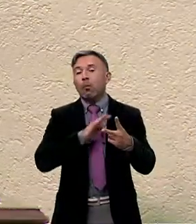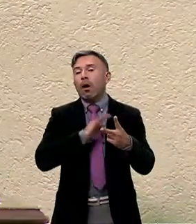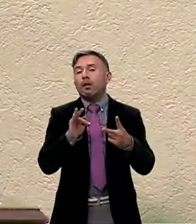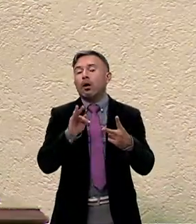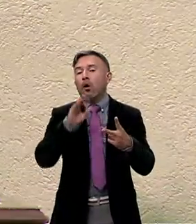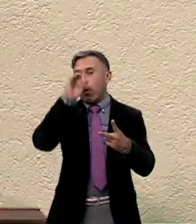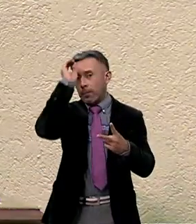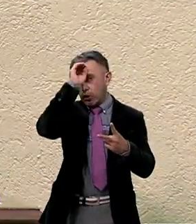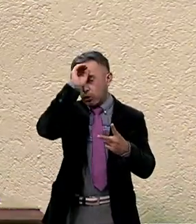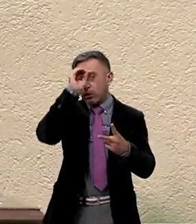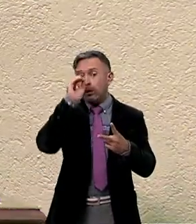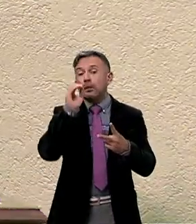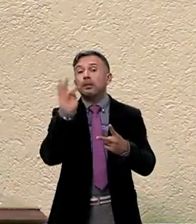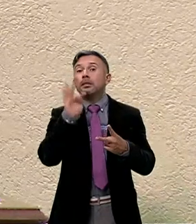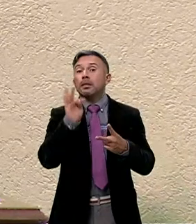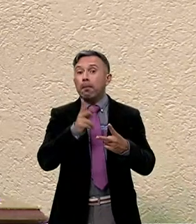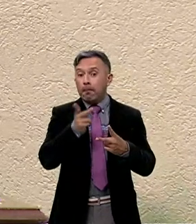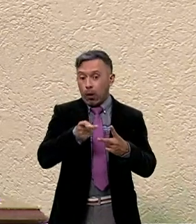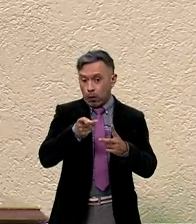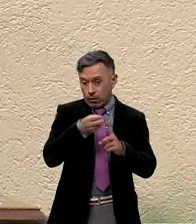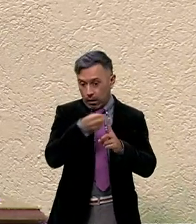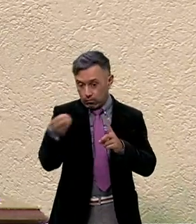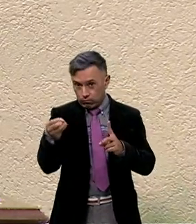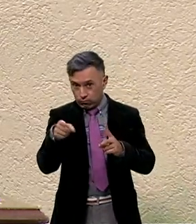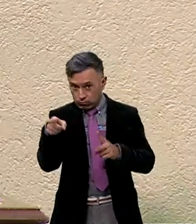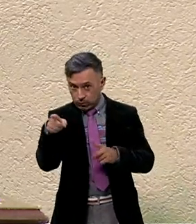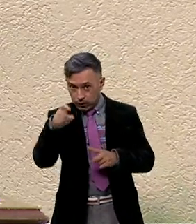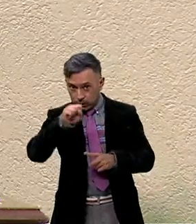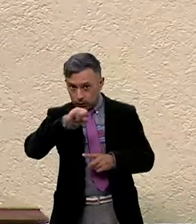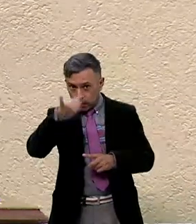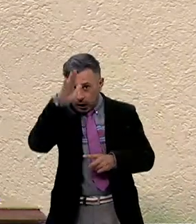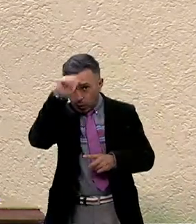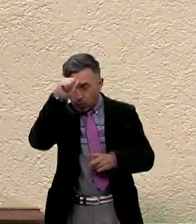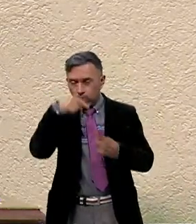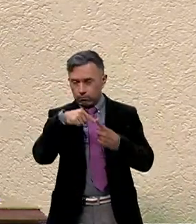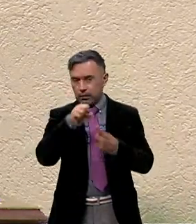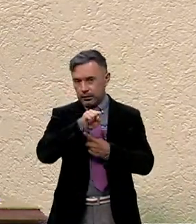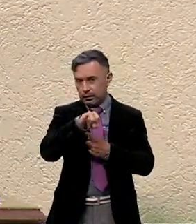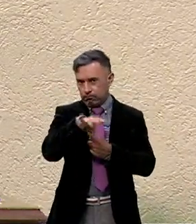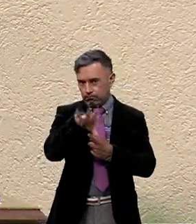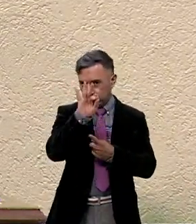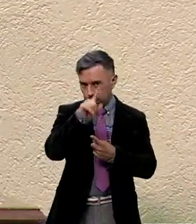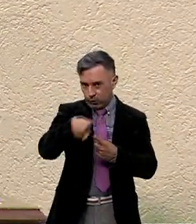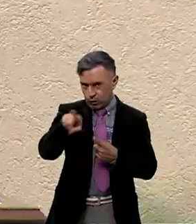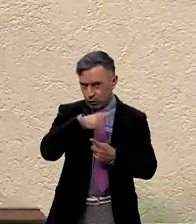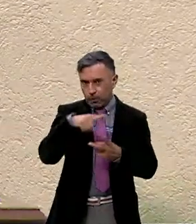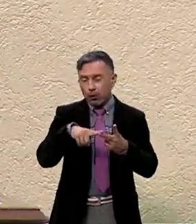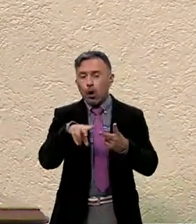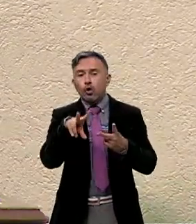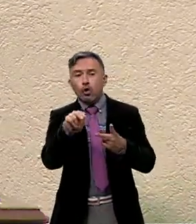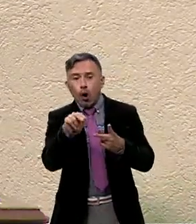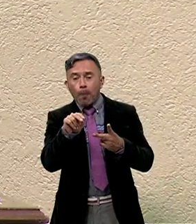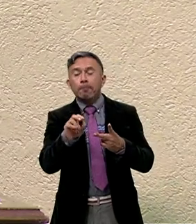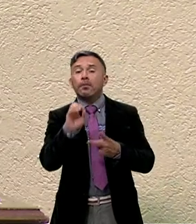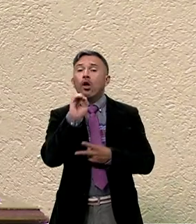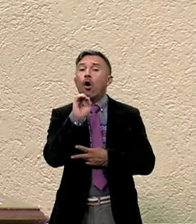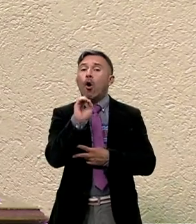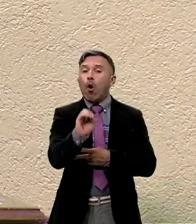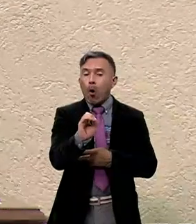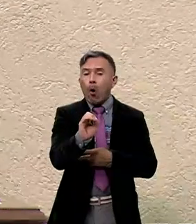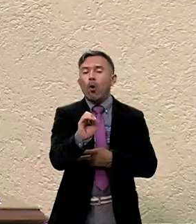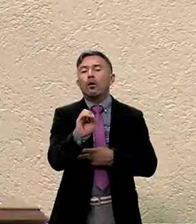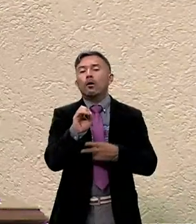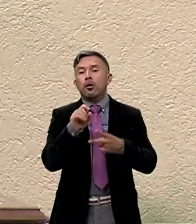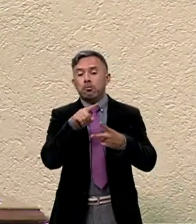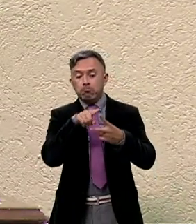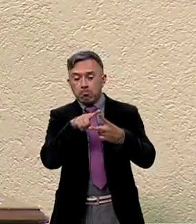en caso de estar de acuerdo con la pregunta o no en caso de desacuerdo o bien anular la papeleta al responder alguna